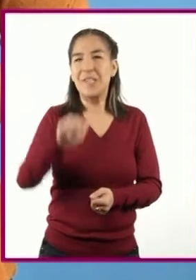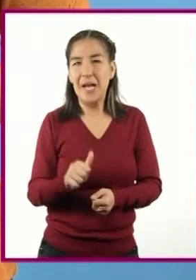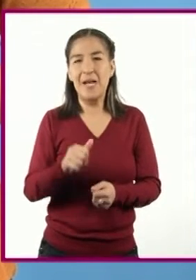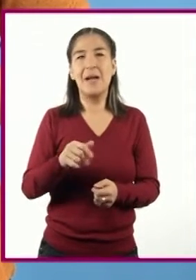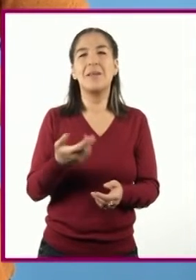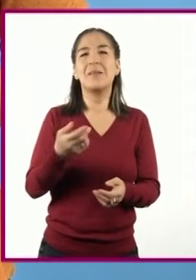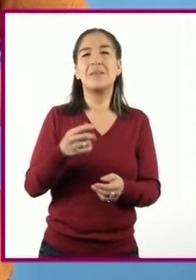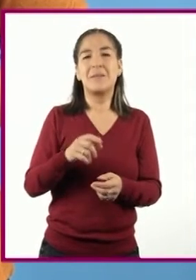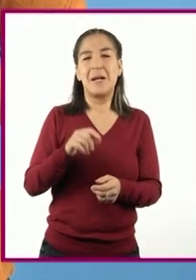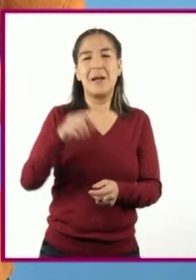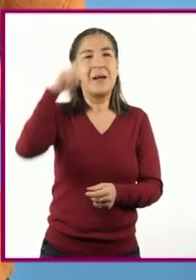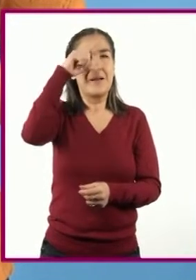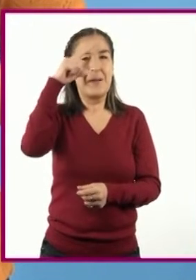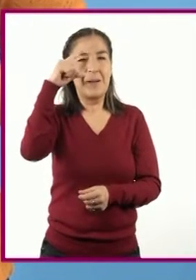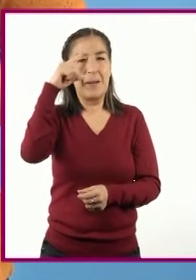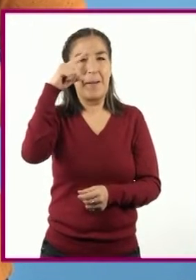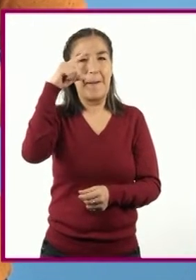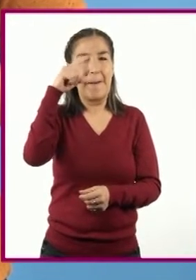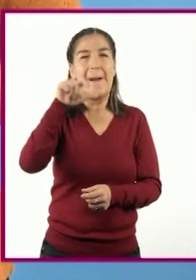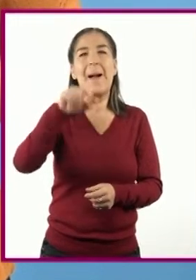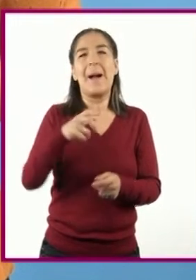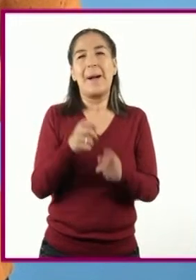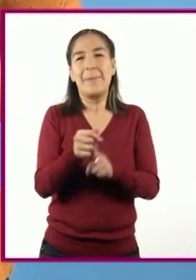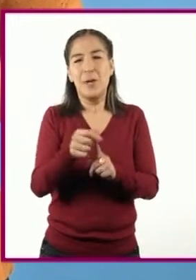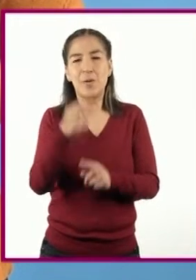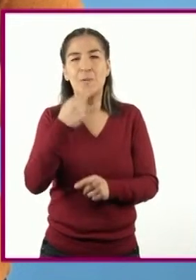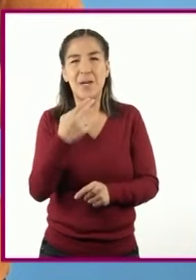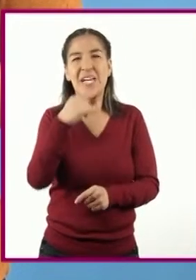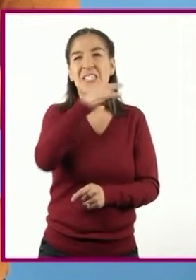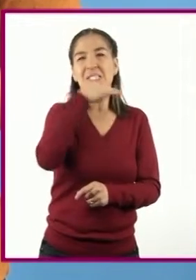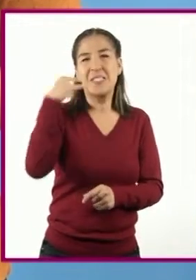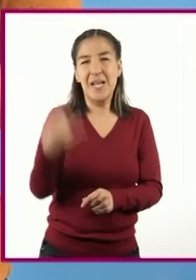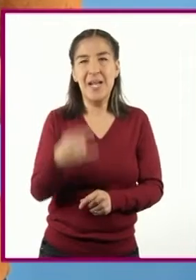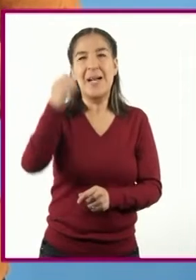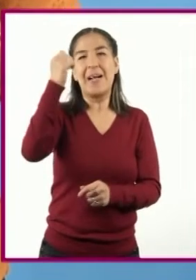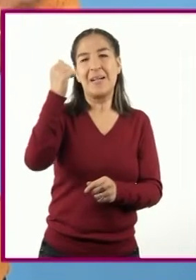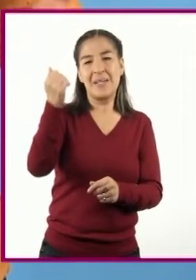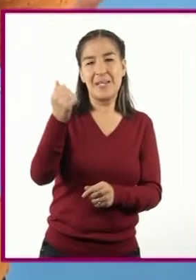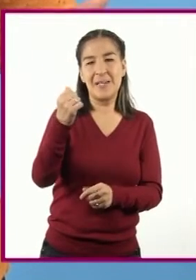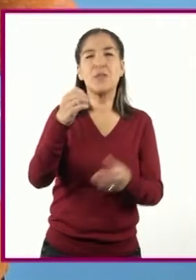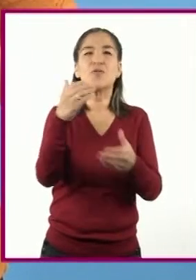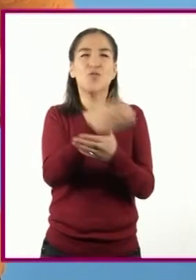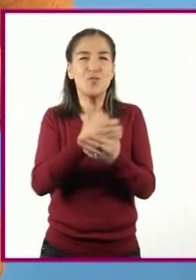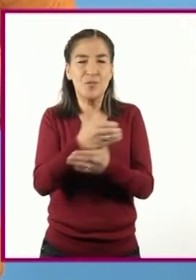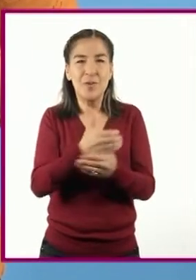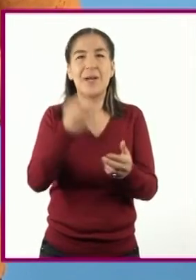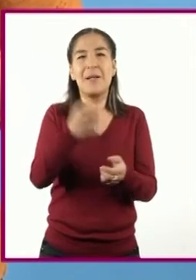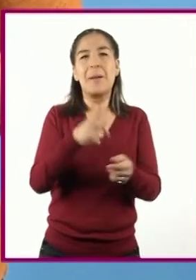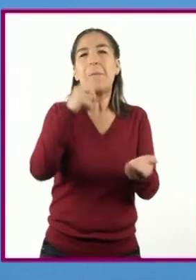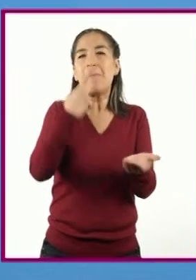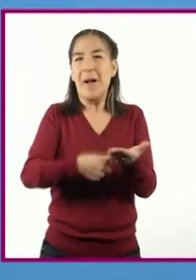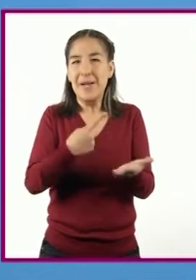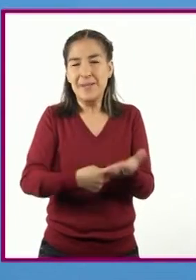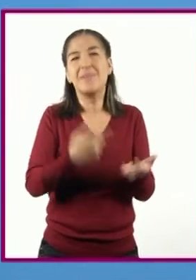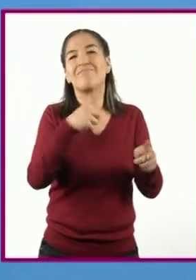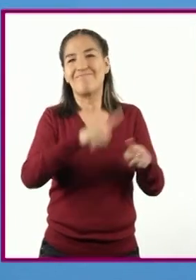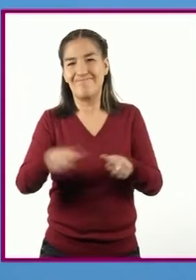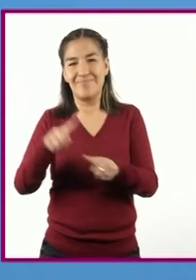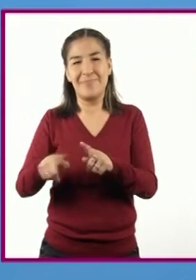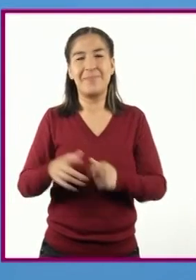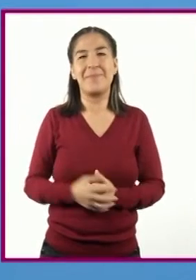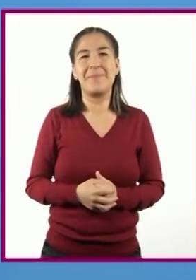el amaranto, el cacao, el chile y la vainilla, entre otros muchos más.